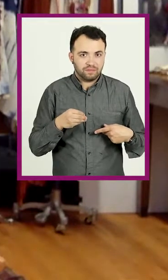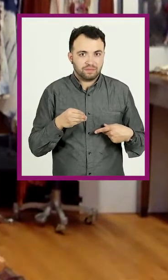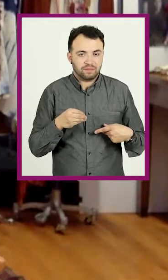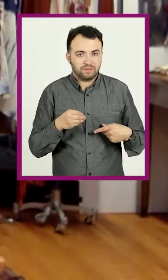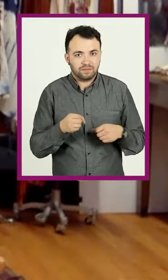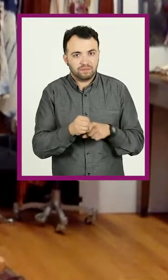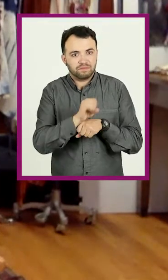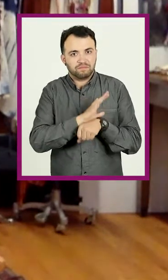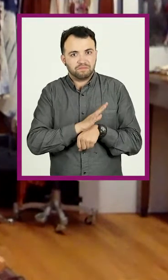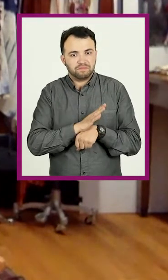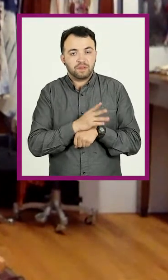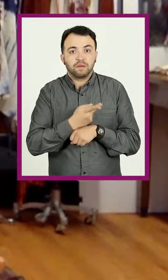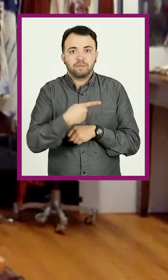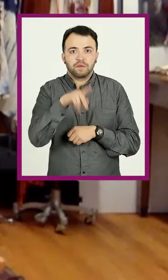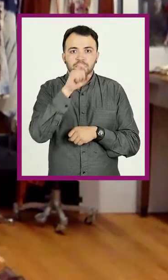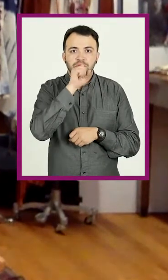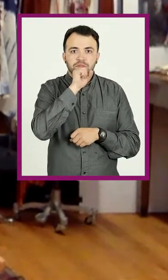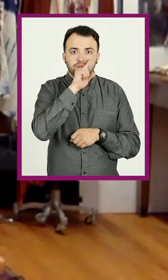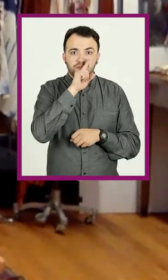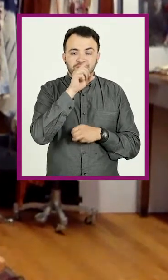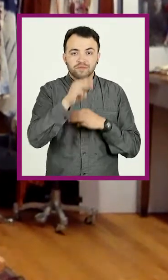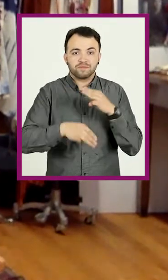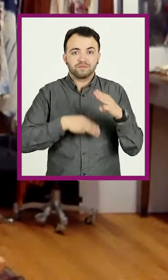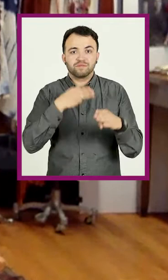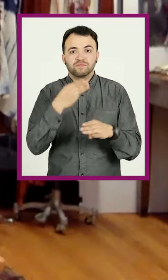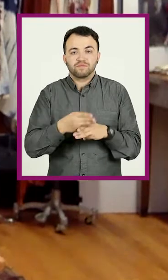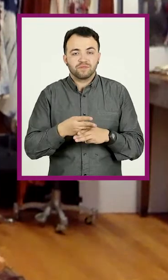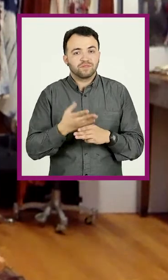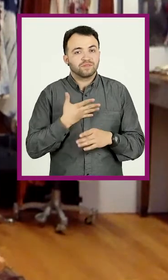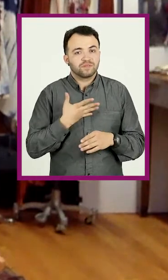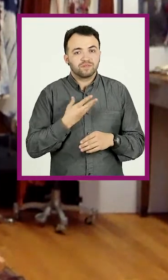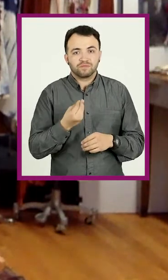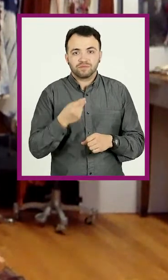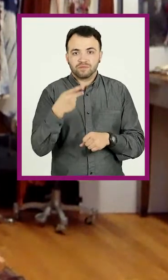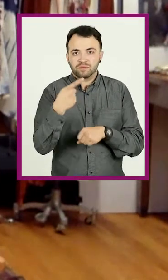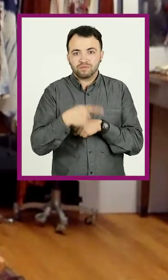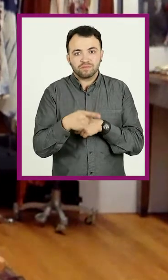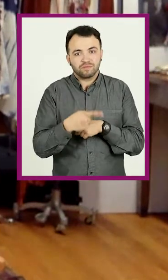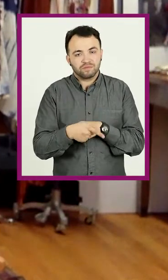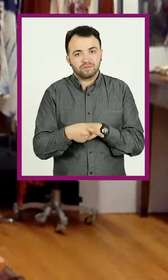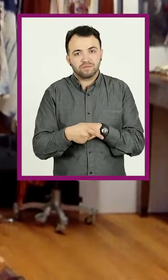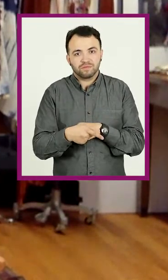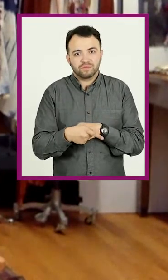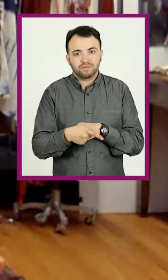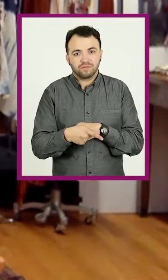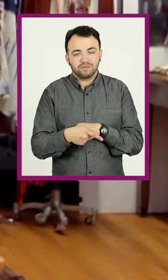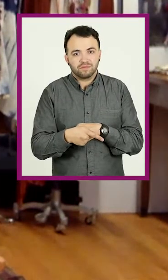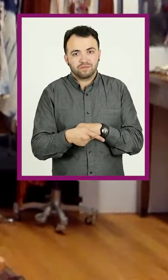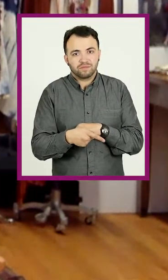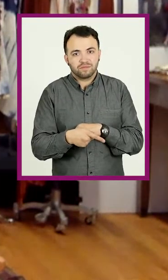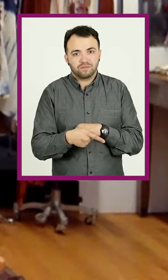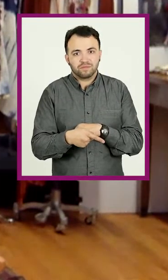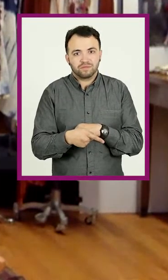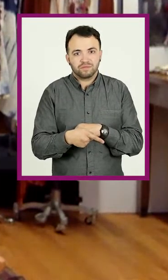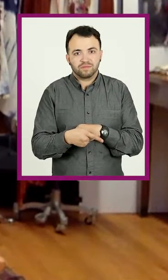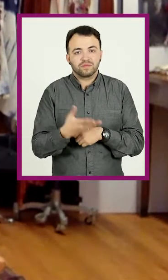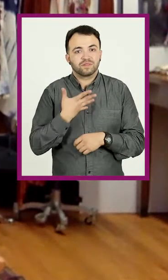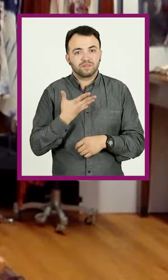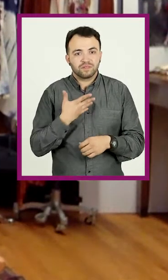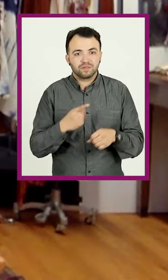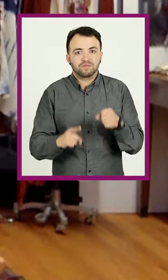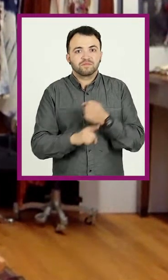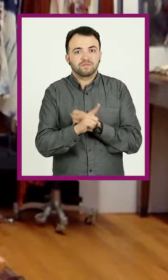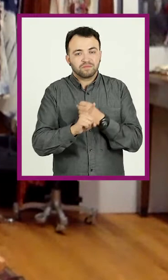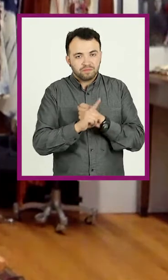Pero también nuestro planeta está enfermo. Nuestro planeta también está en crisis. Y mientras no podamos